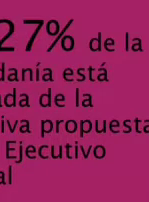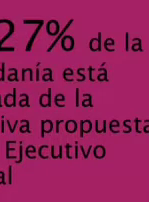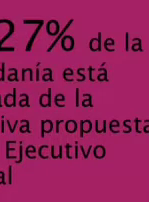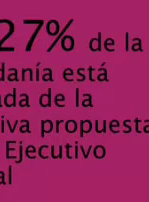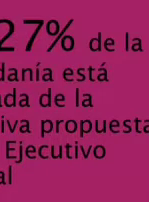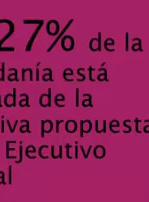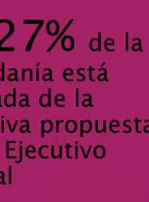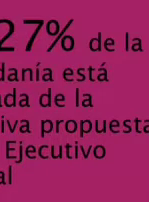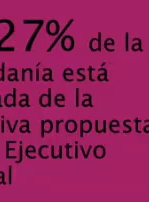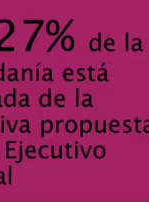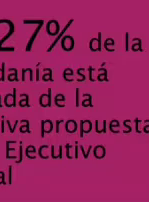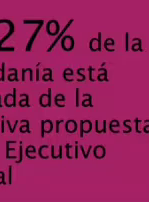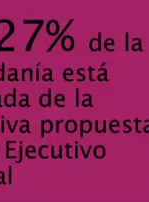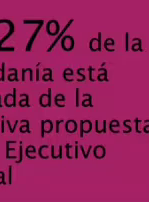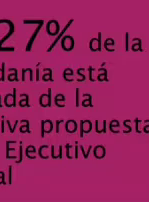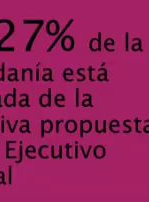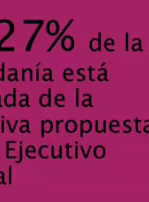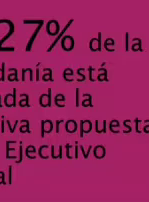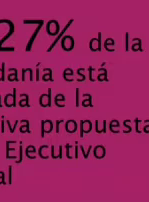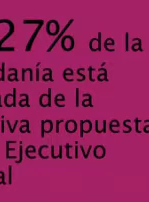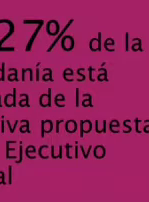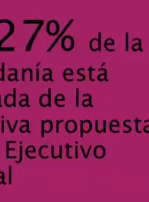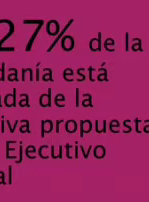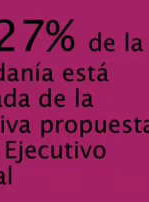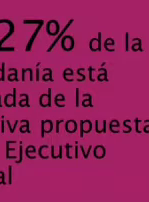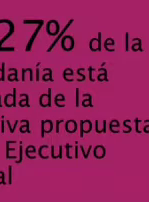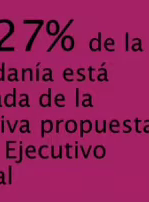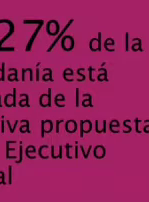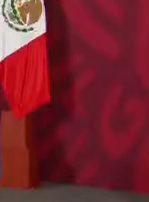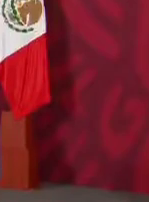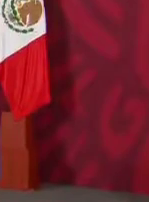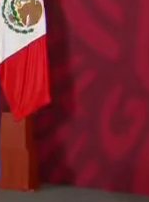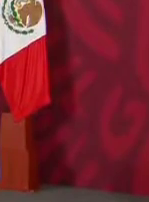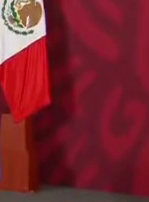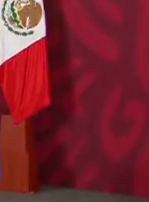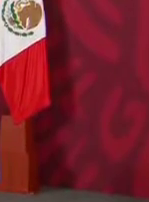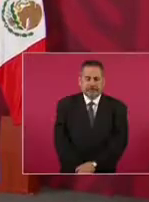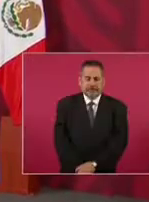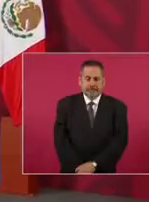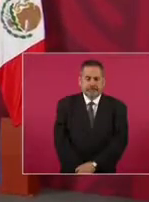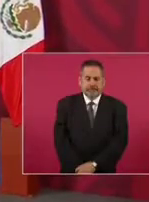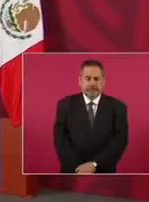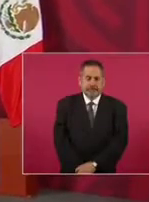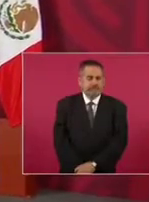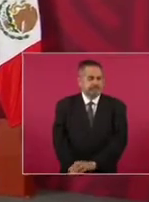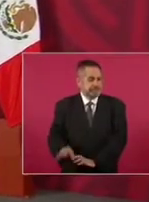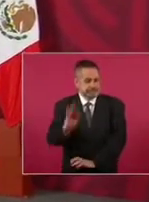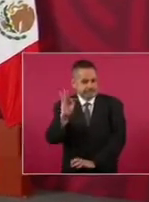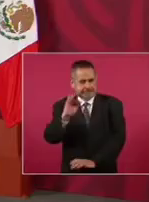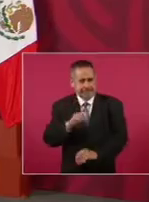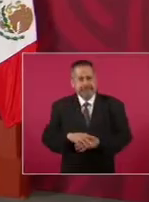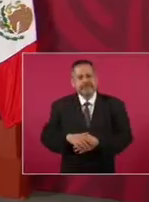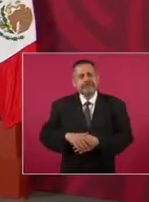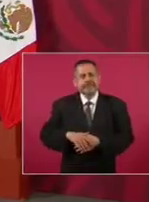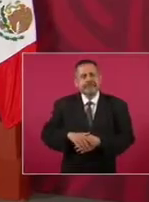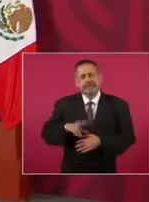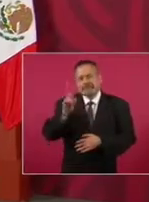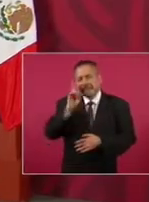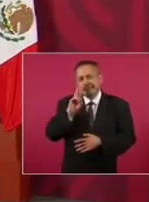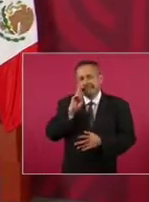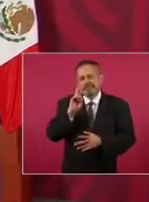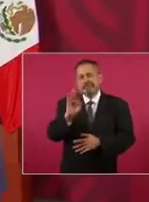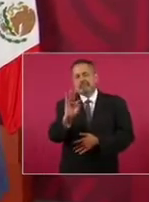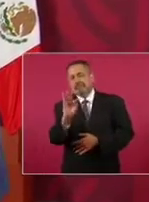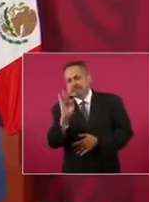Vamos a suponer, como dirían los abogados, aceptando sin conceder